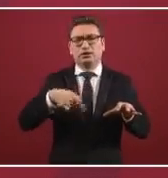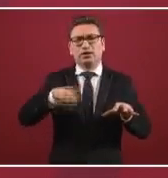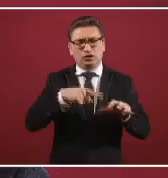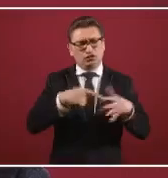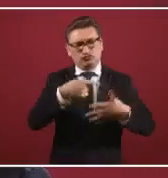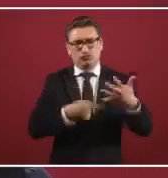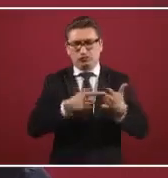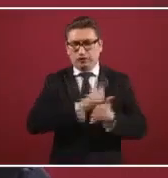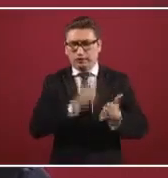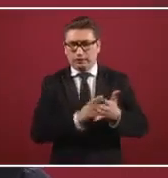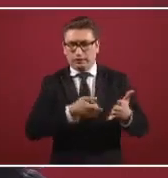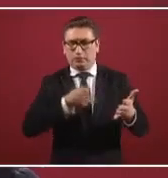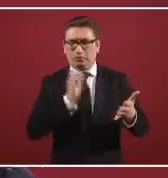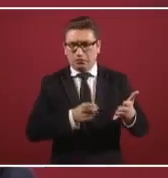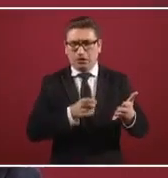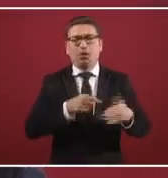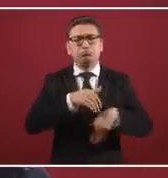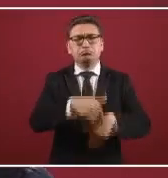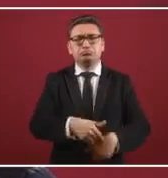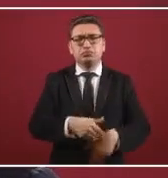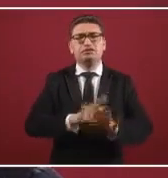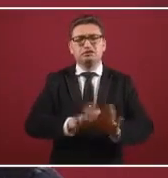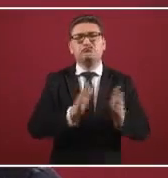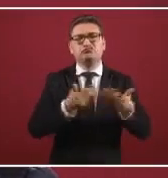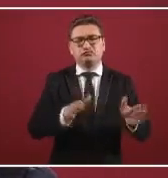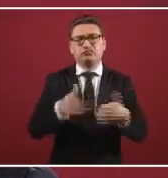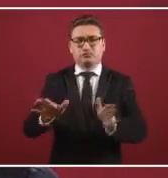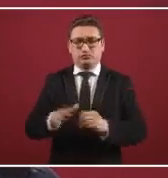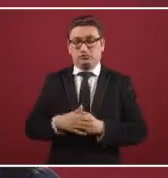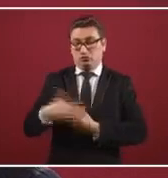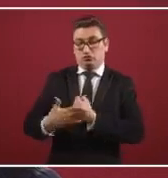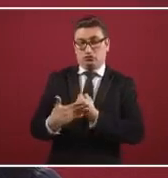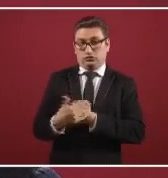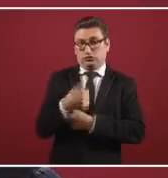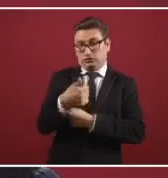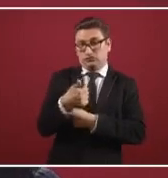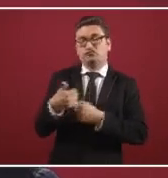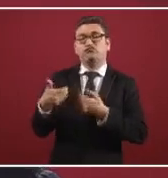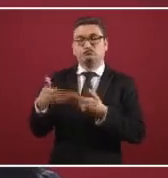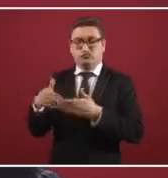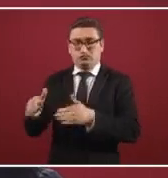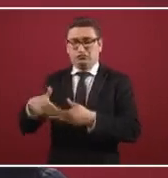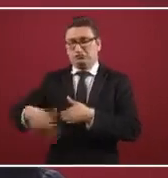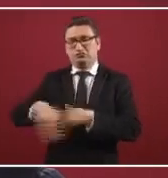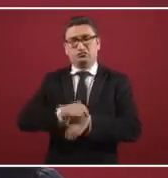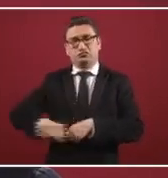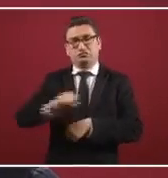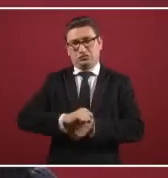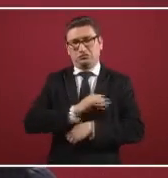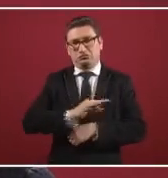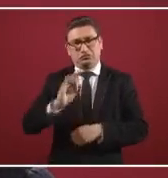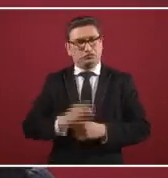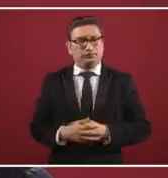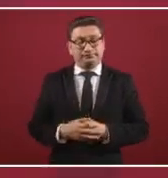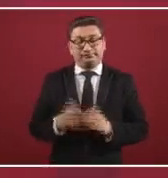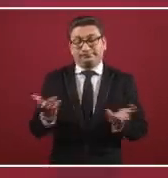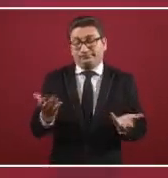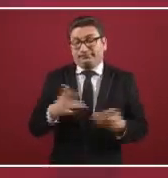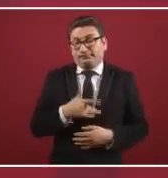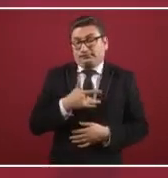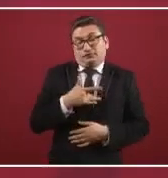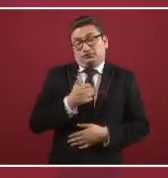y 6 están en el transcurso de poder abrir en esta semana. Lamento mucho la